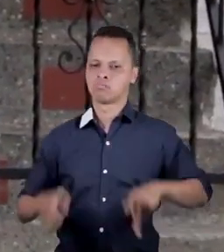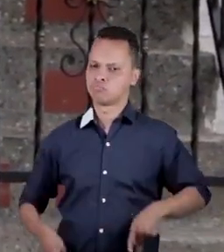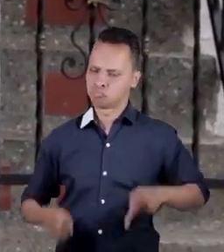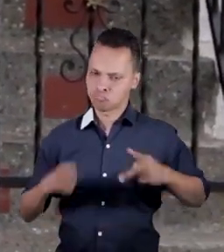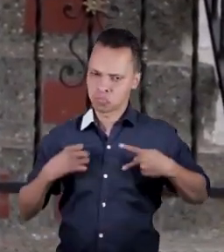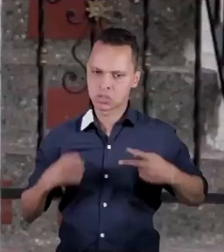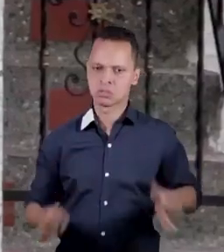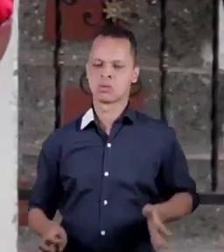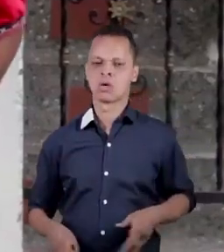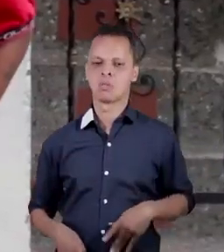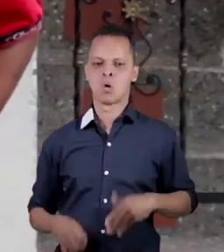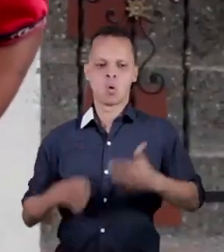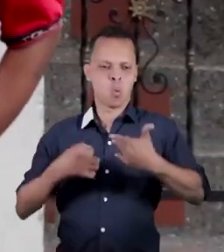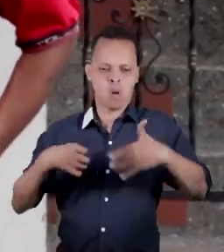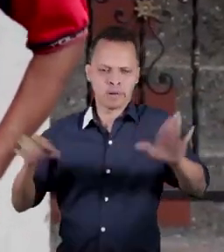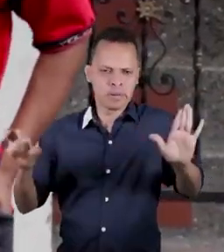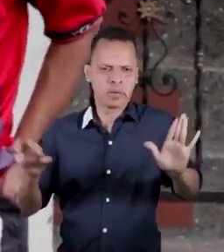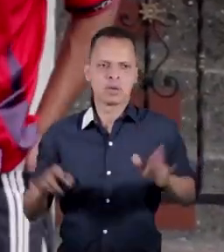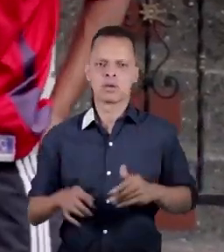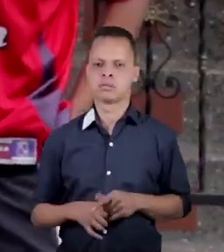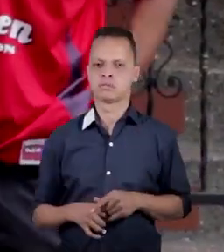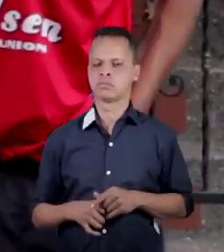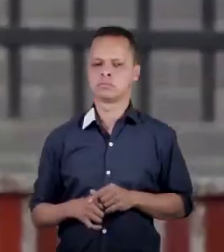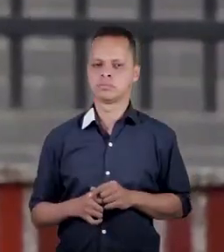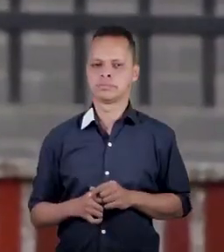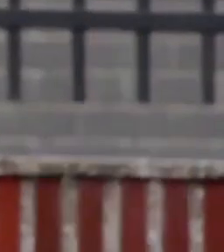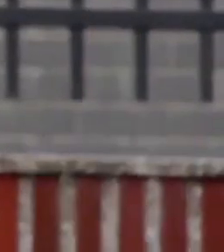o sea en cualquier otro sector